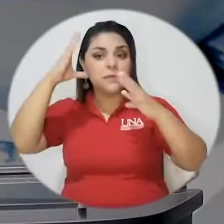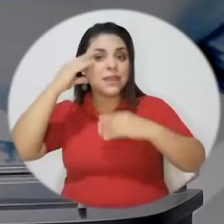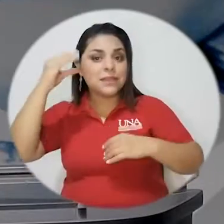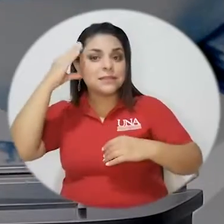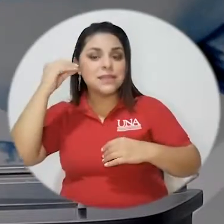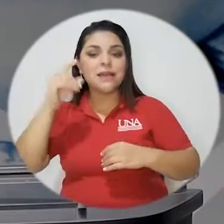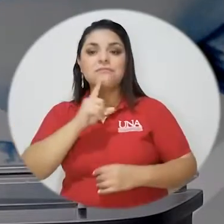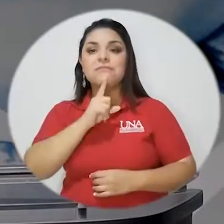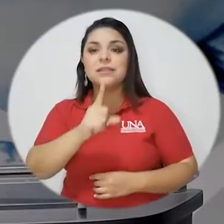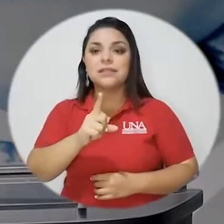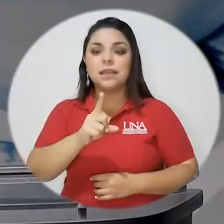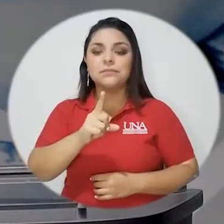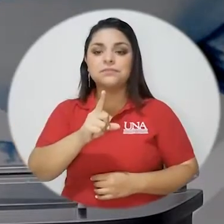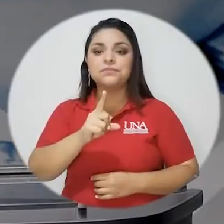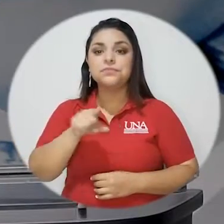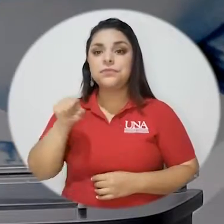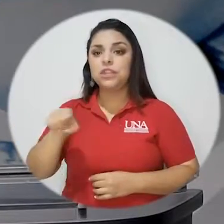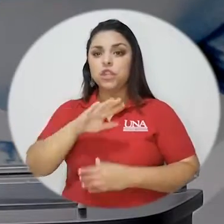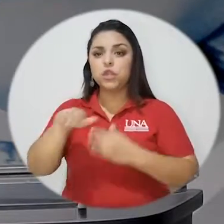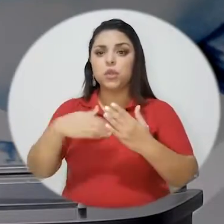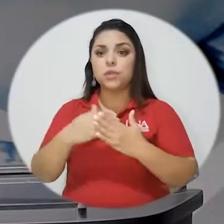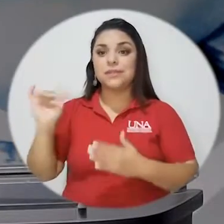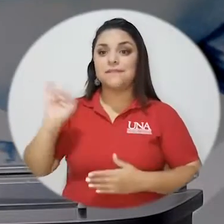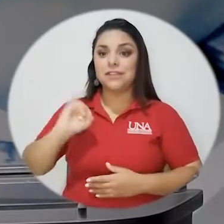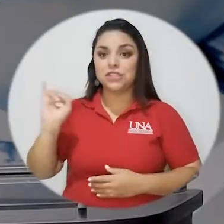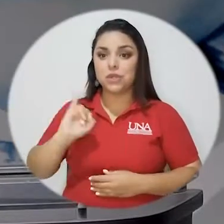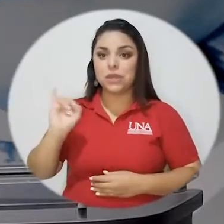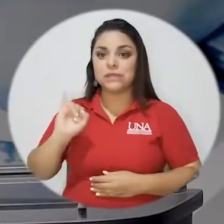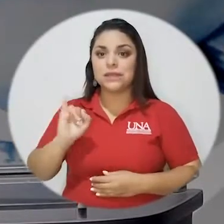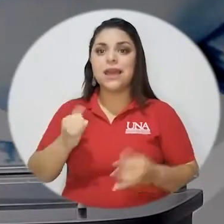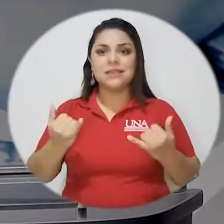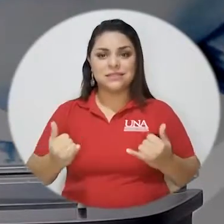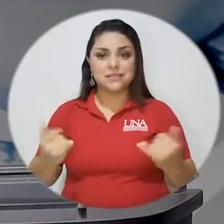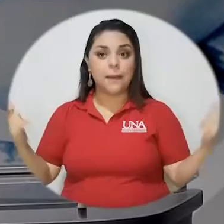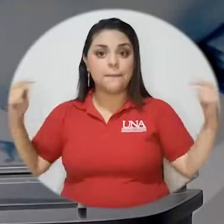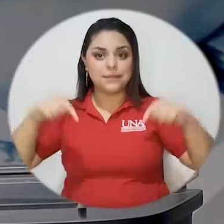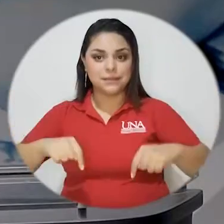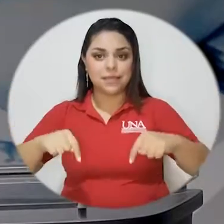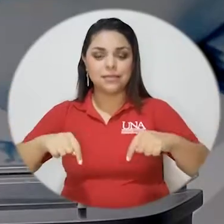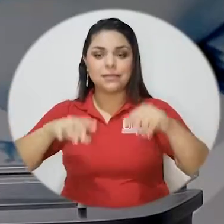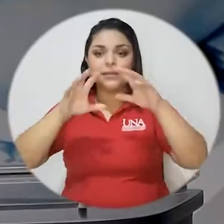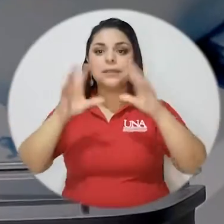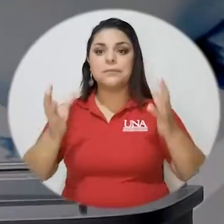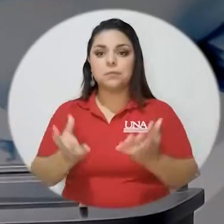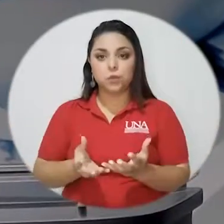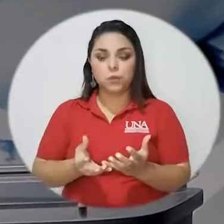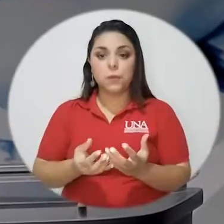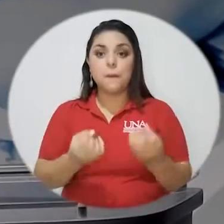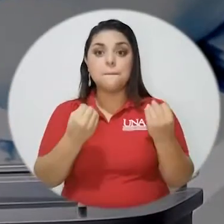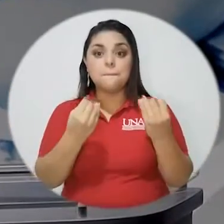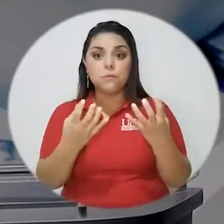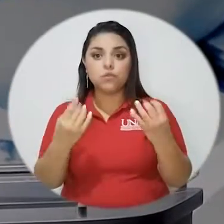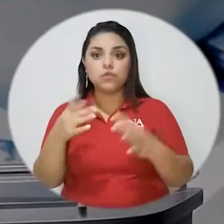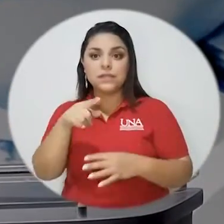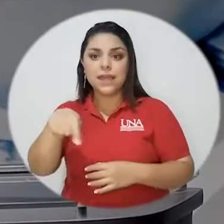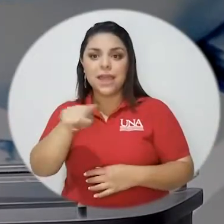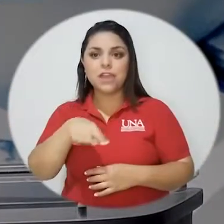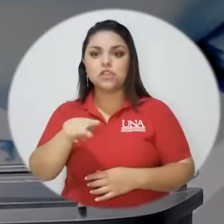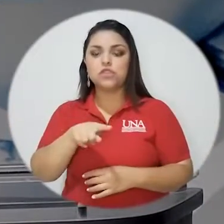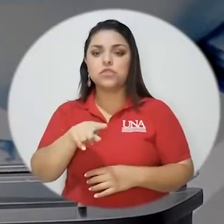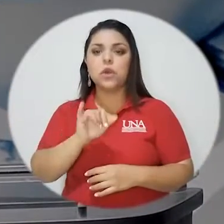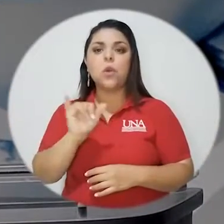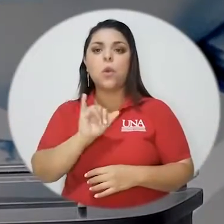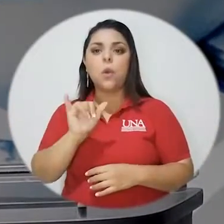los agentes infecciosos están presentes en el mundo, muchos de ellos en